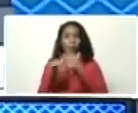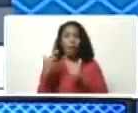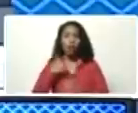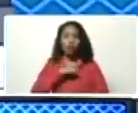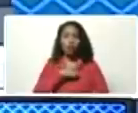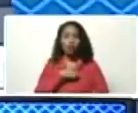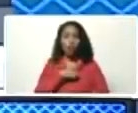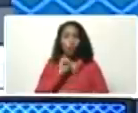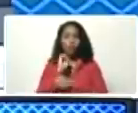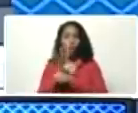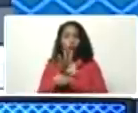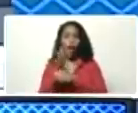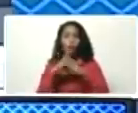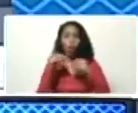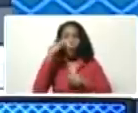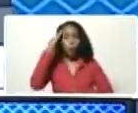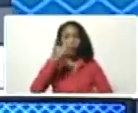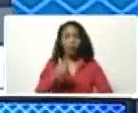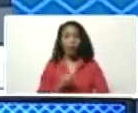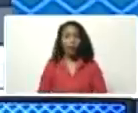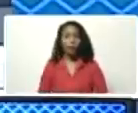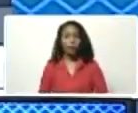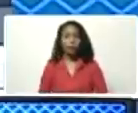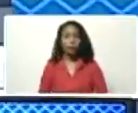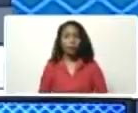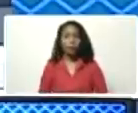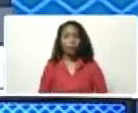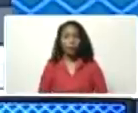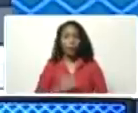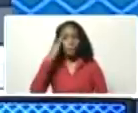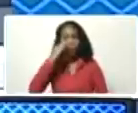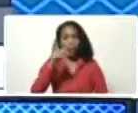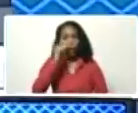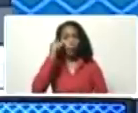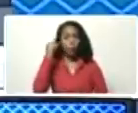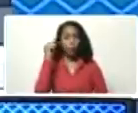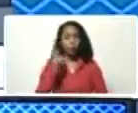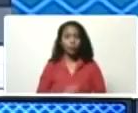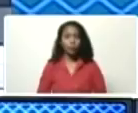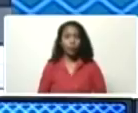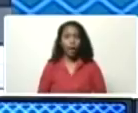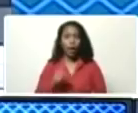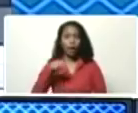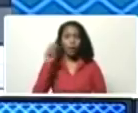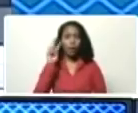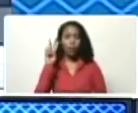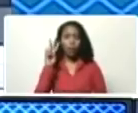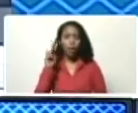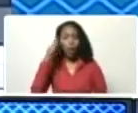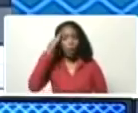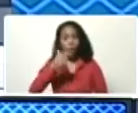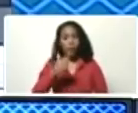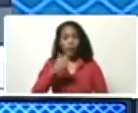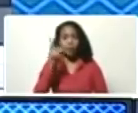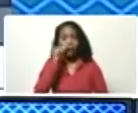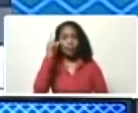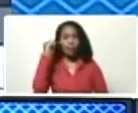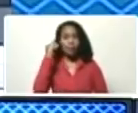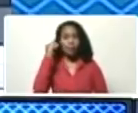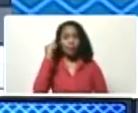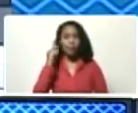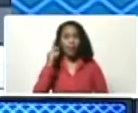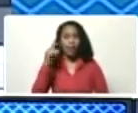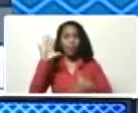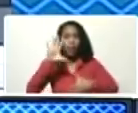nosotros le enviamos a todos los militares y las militares de Venezuela, y los militares y las militares